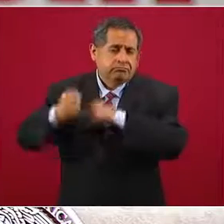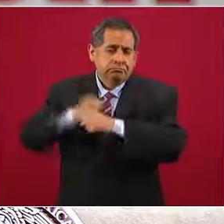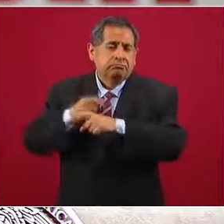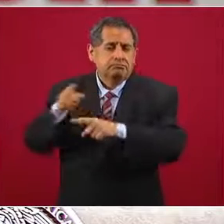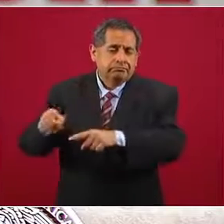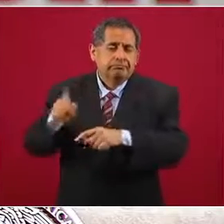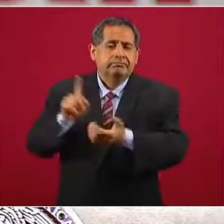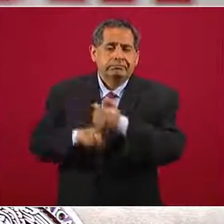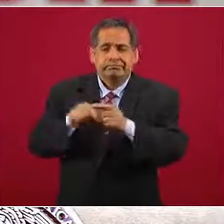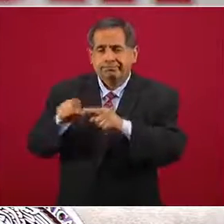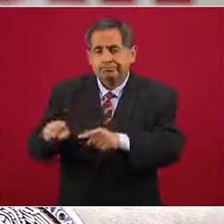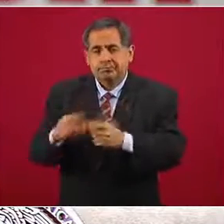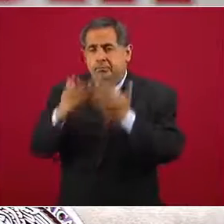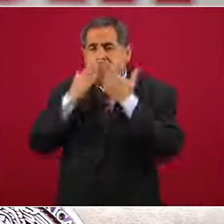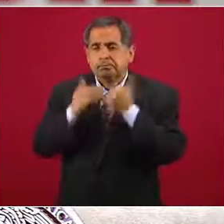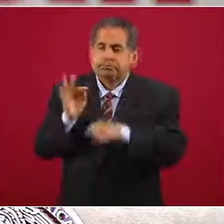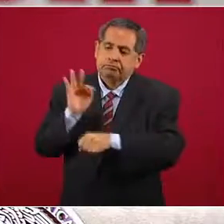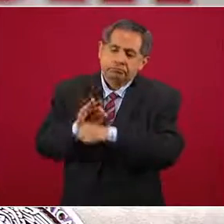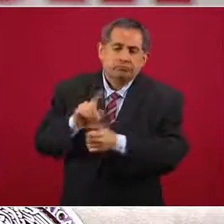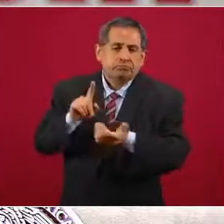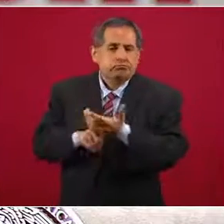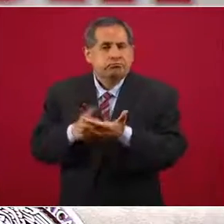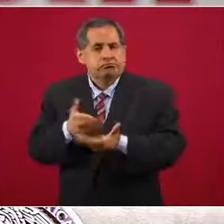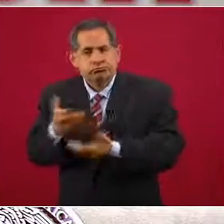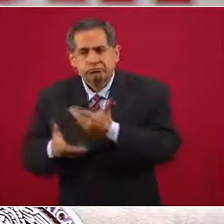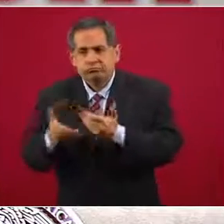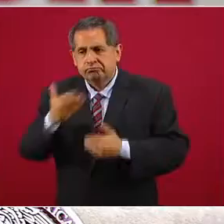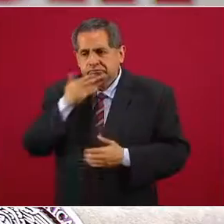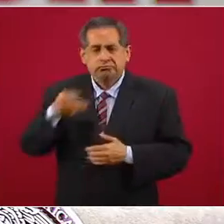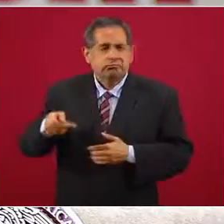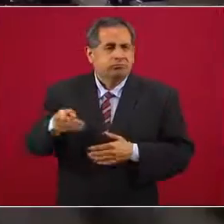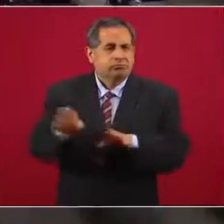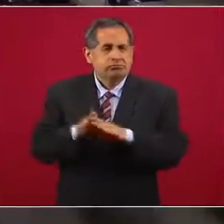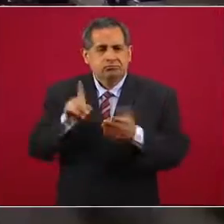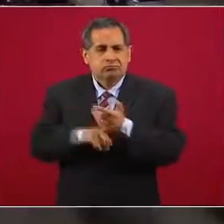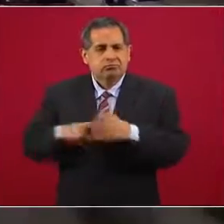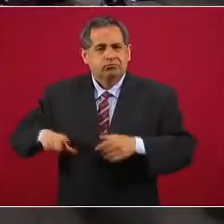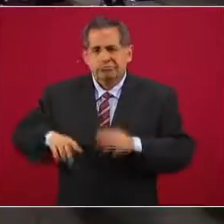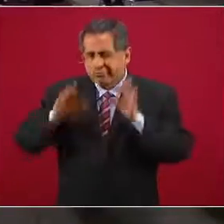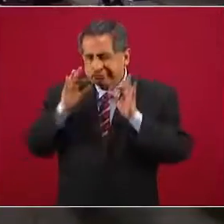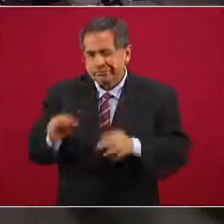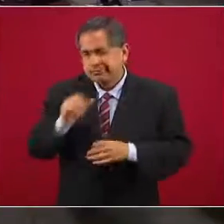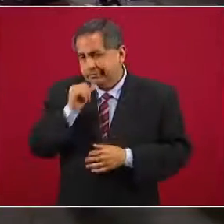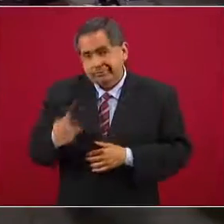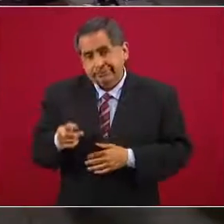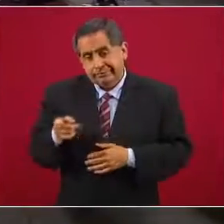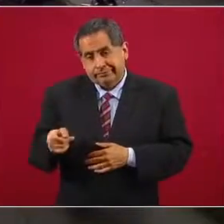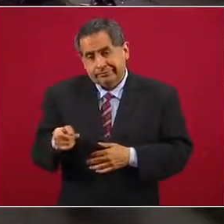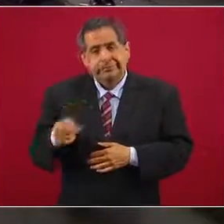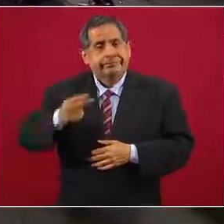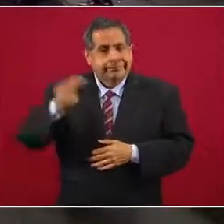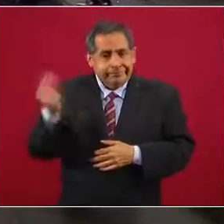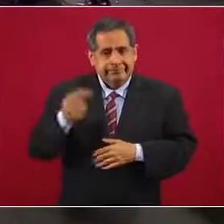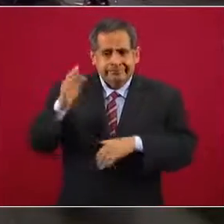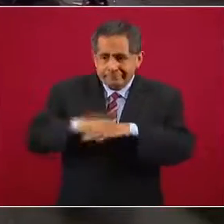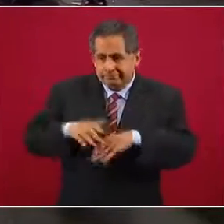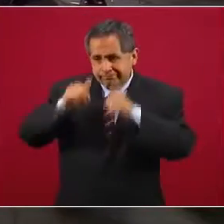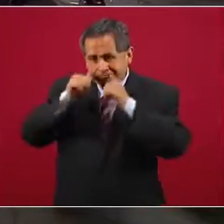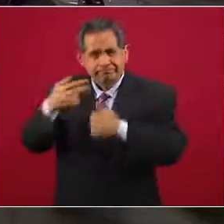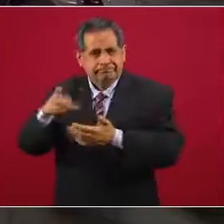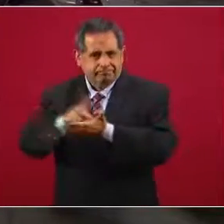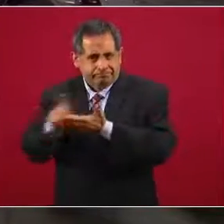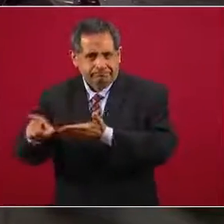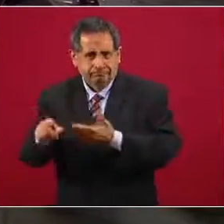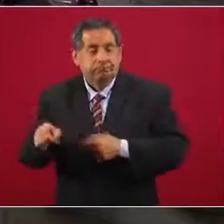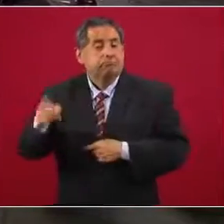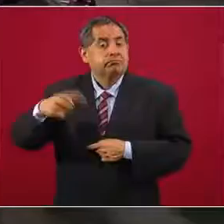han tenido una insuficiencia de servicios sociales, servicios gubernamentales necesarios para garantizar sus derechos. Han